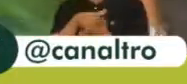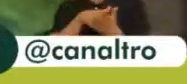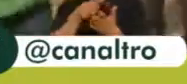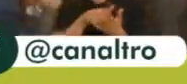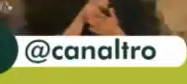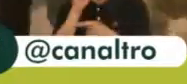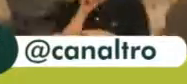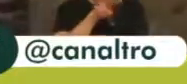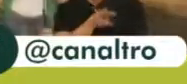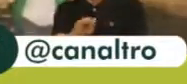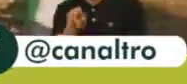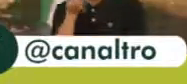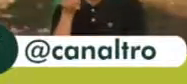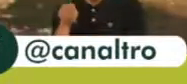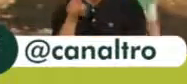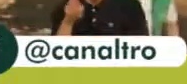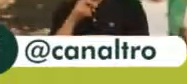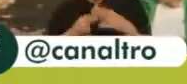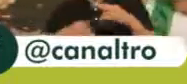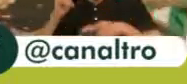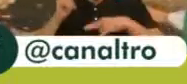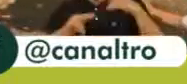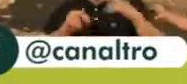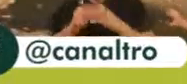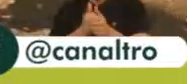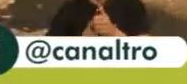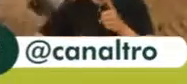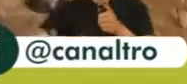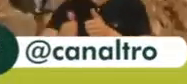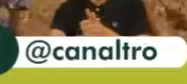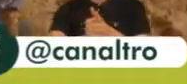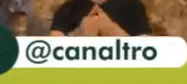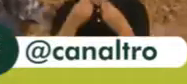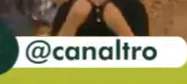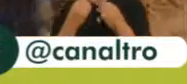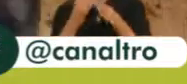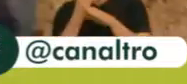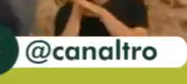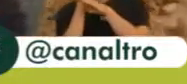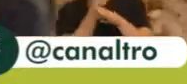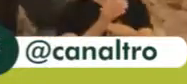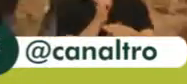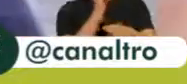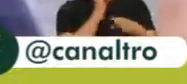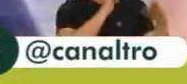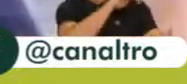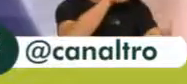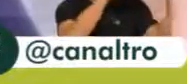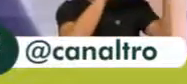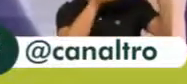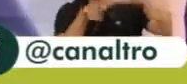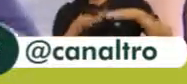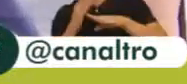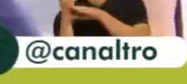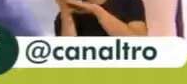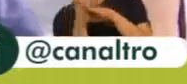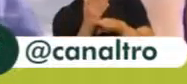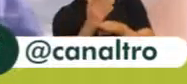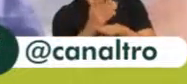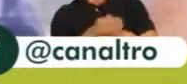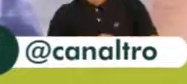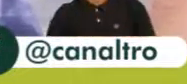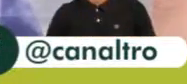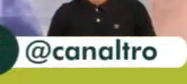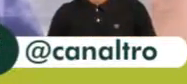supervisando las obras que se adelantan en estos municipios para mitigar los efectos de la naturaleza acá en santander